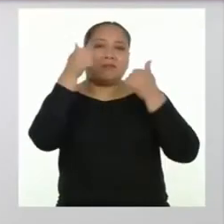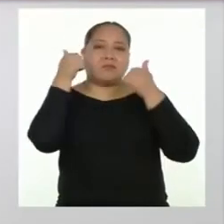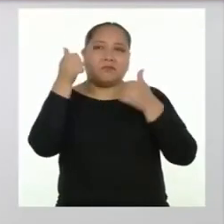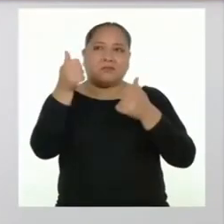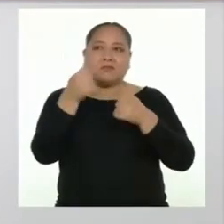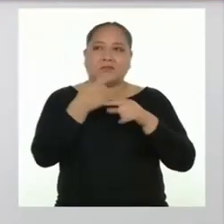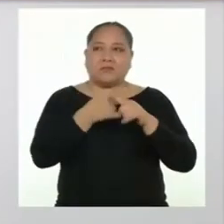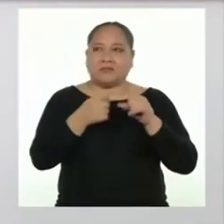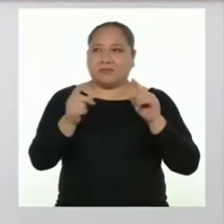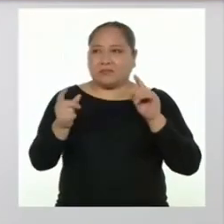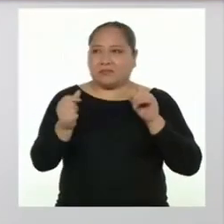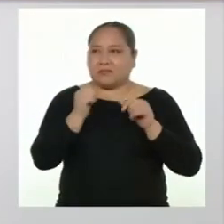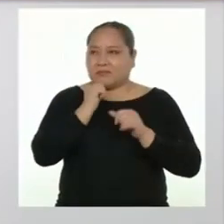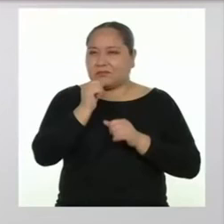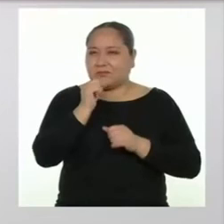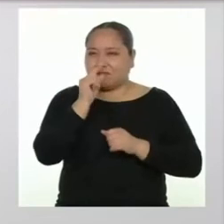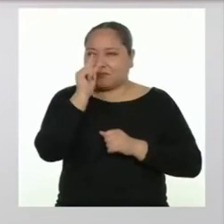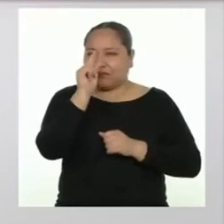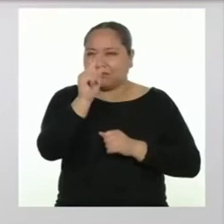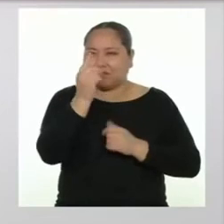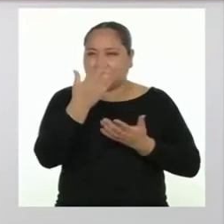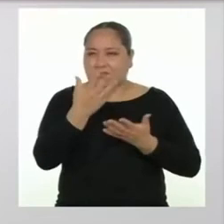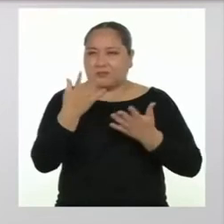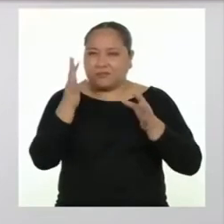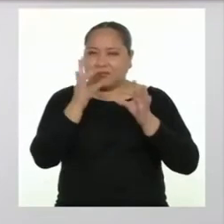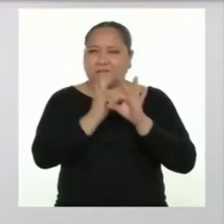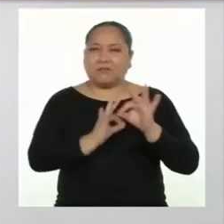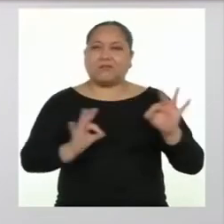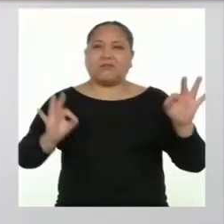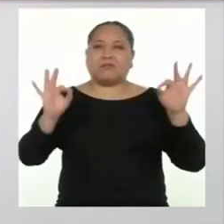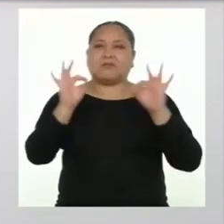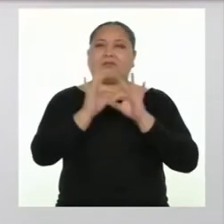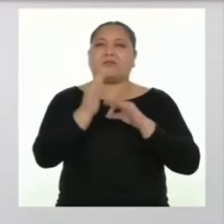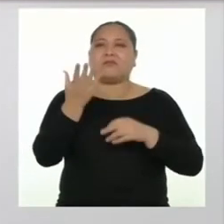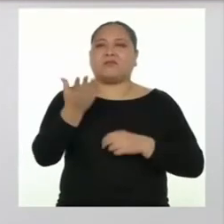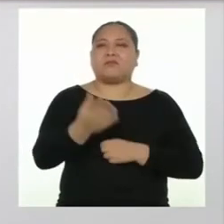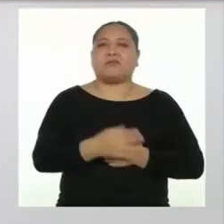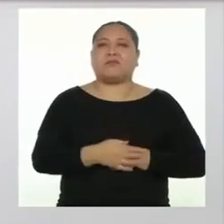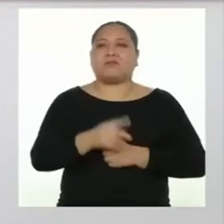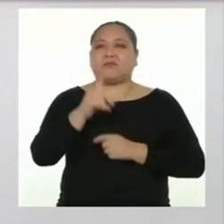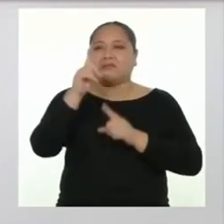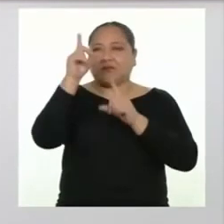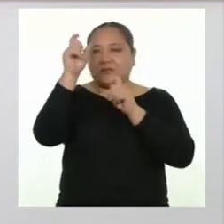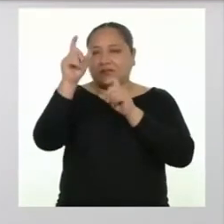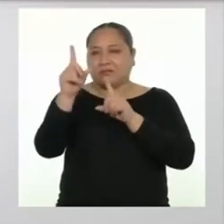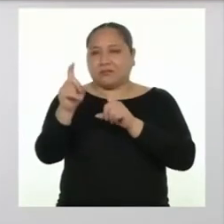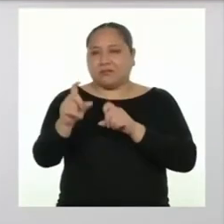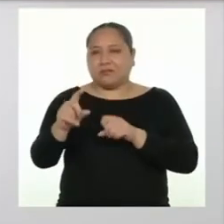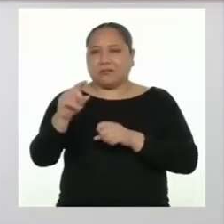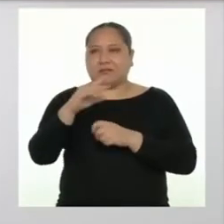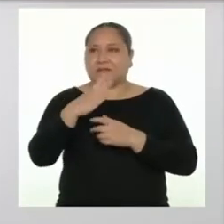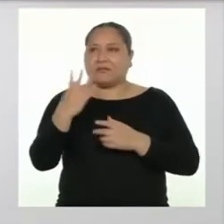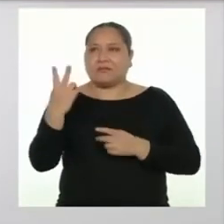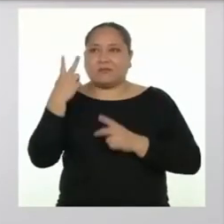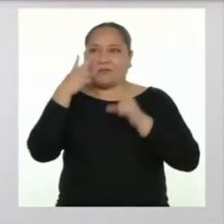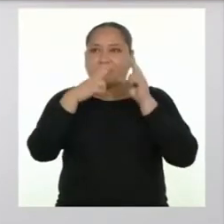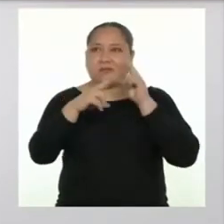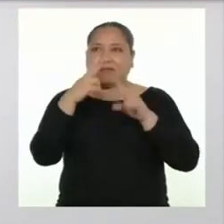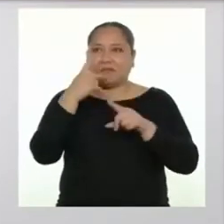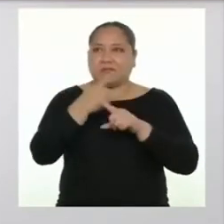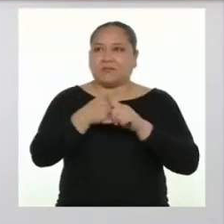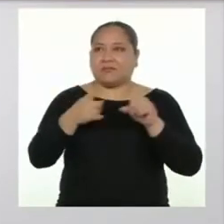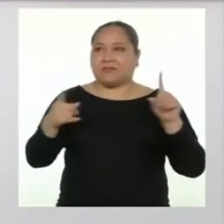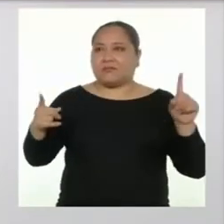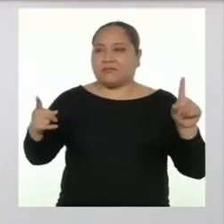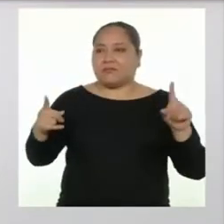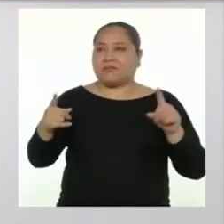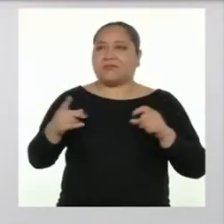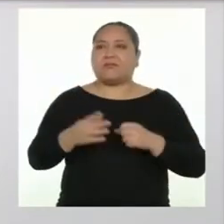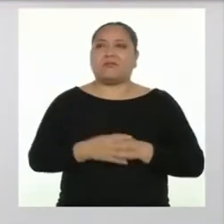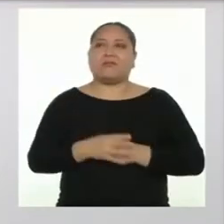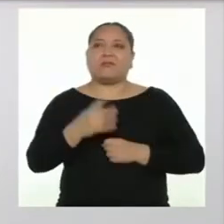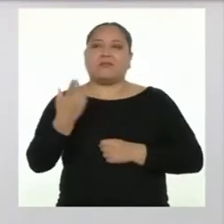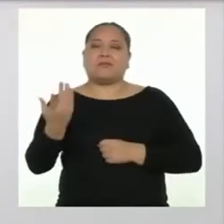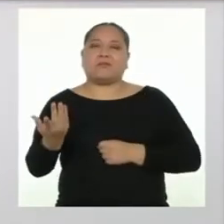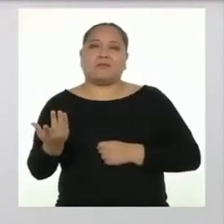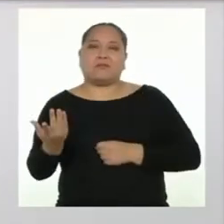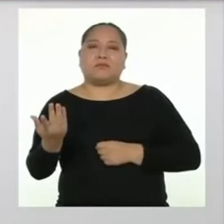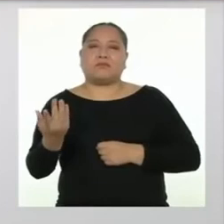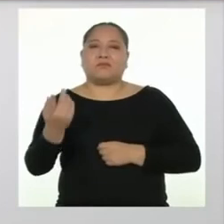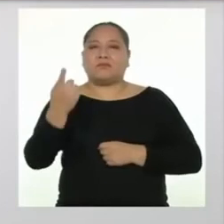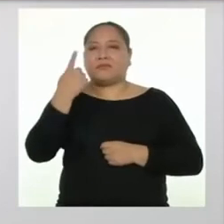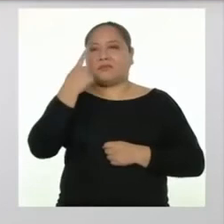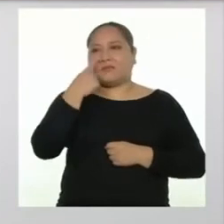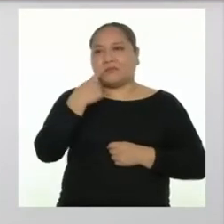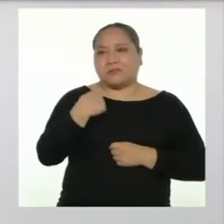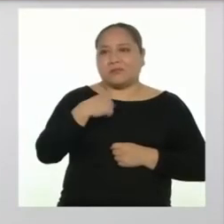bien, pero le falta un detalle importante. En las preguntas no se evidencia la diferencia que existe